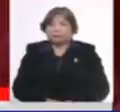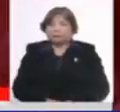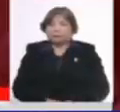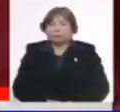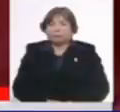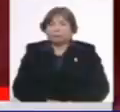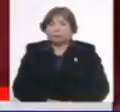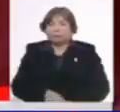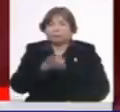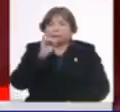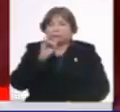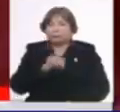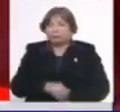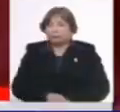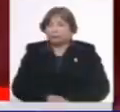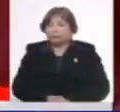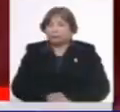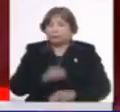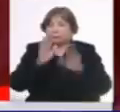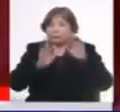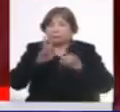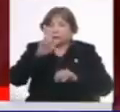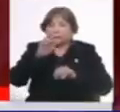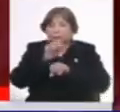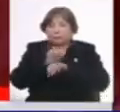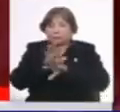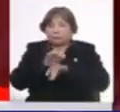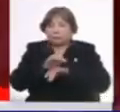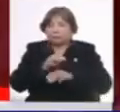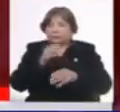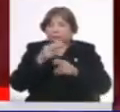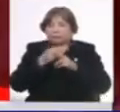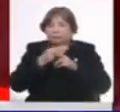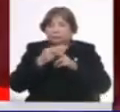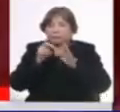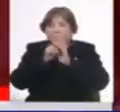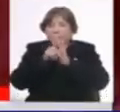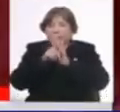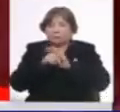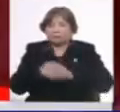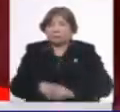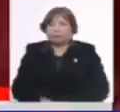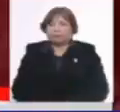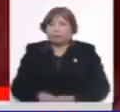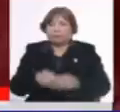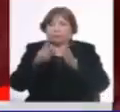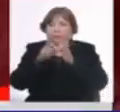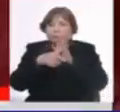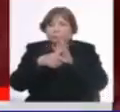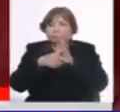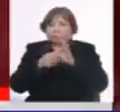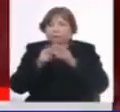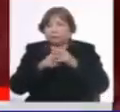y del 13 de julio, por breves minutos, y luego